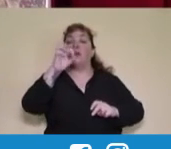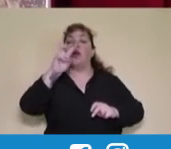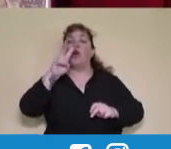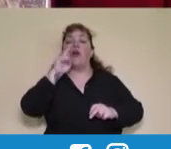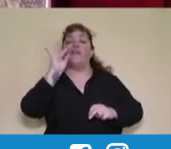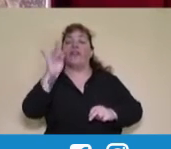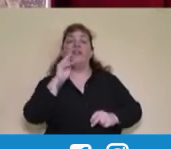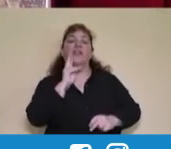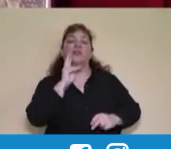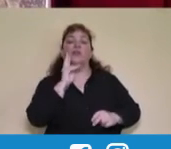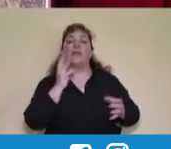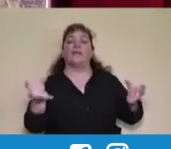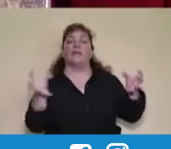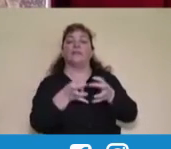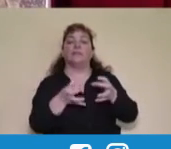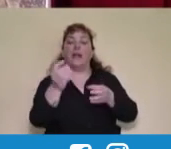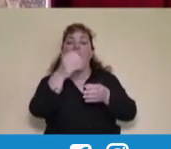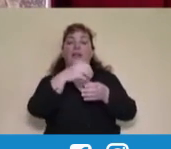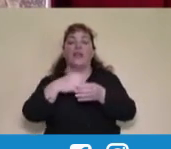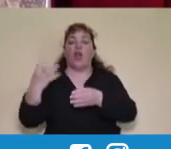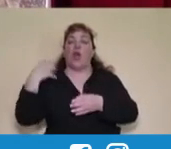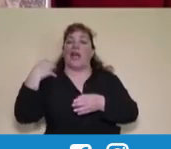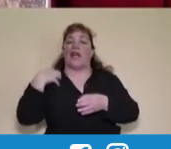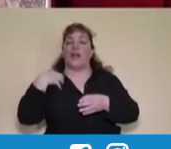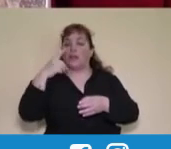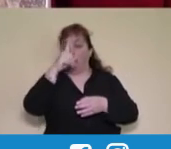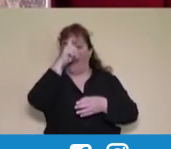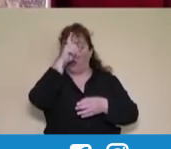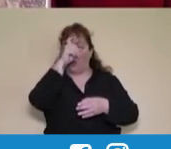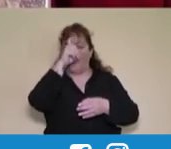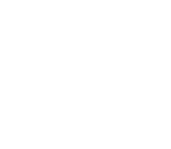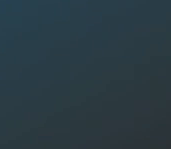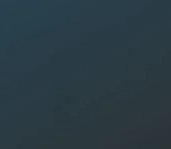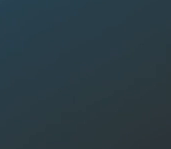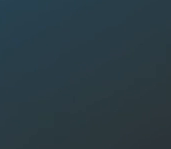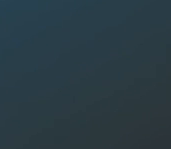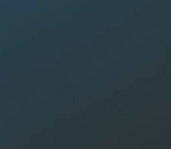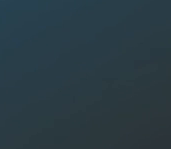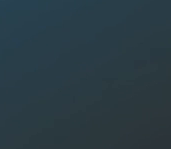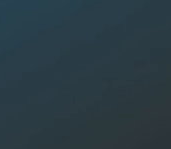está integrado por los gerentes generales de los hospitales de la ciudad de Salta.